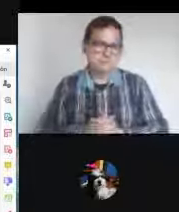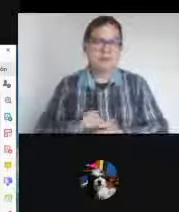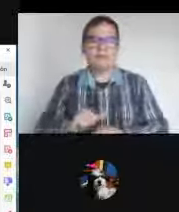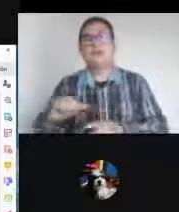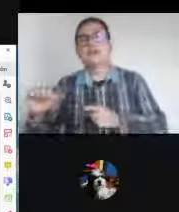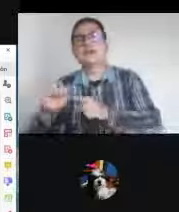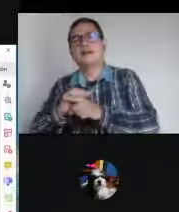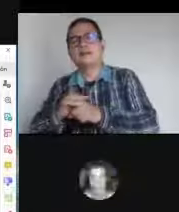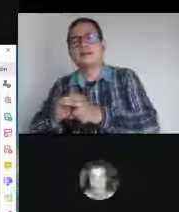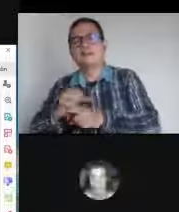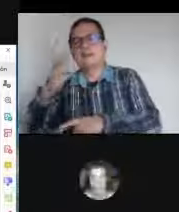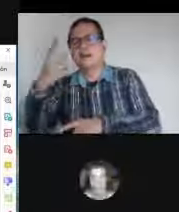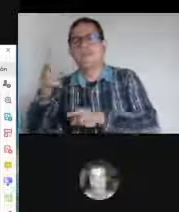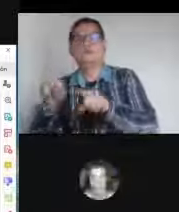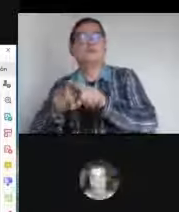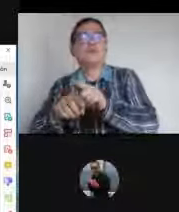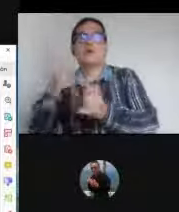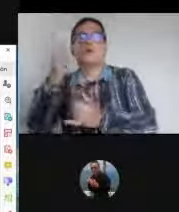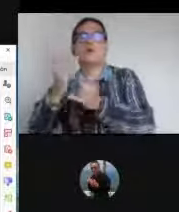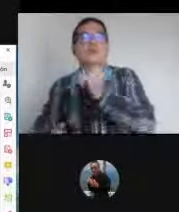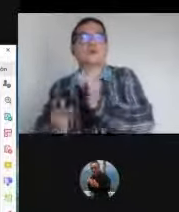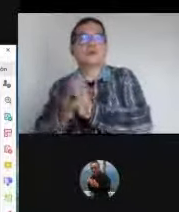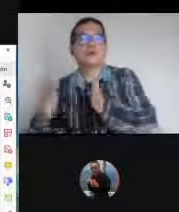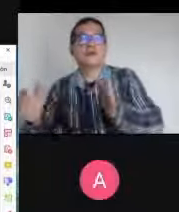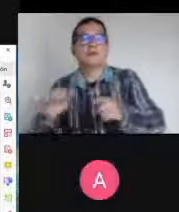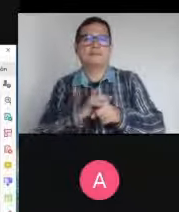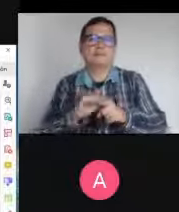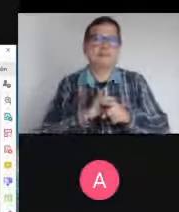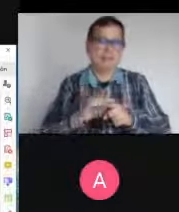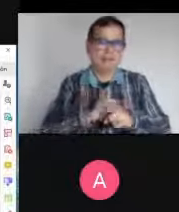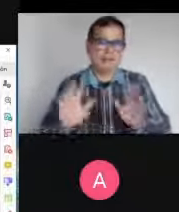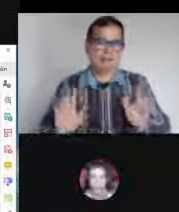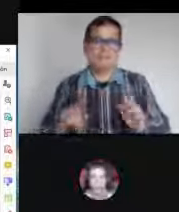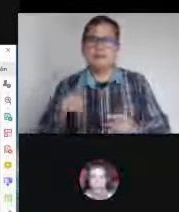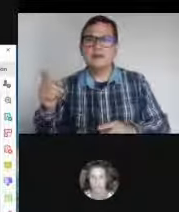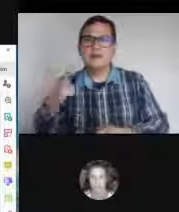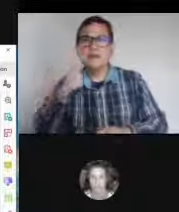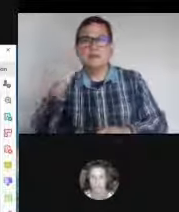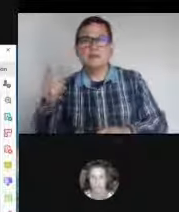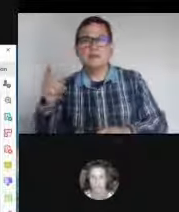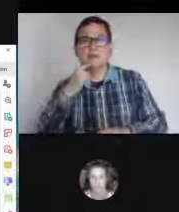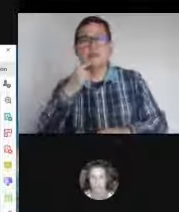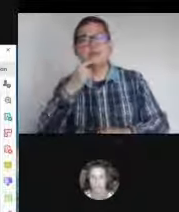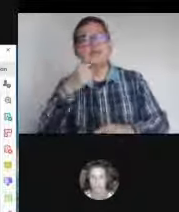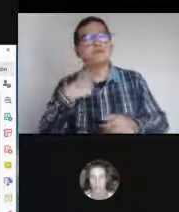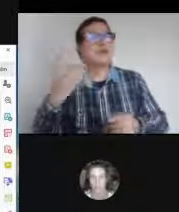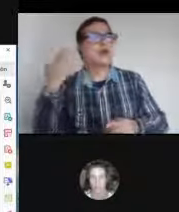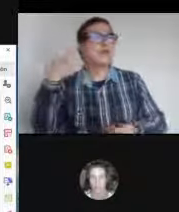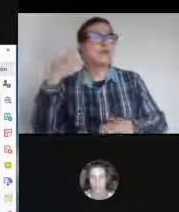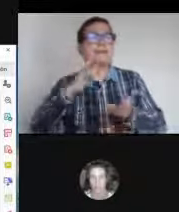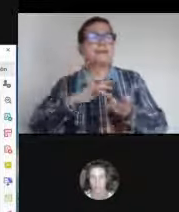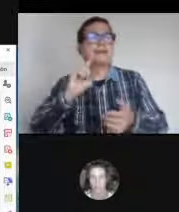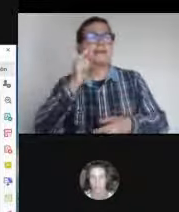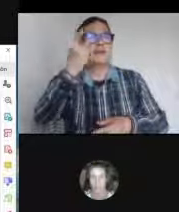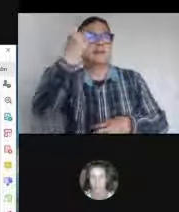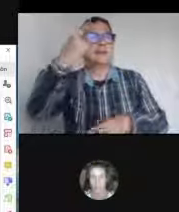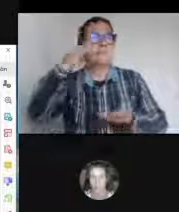No, señor. Profe, una preguntita. Sí, cuénteme. Yo al no poder asistir a la primera sesión,